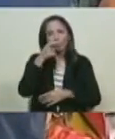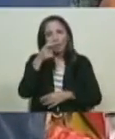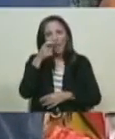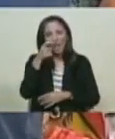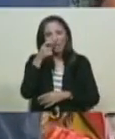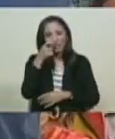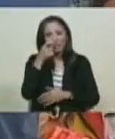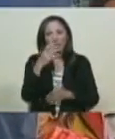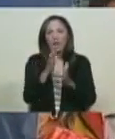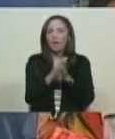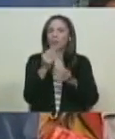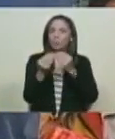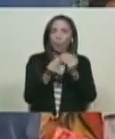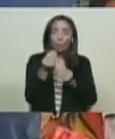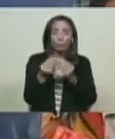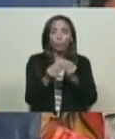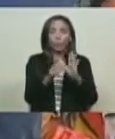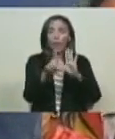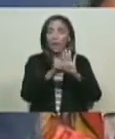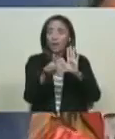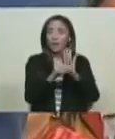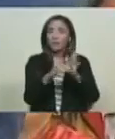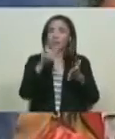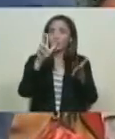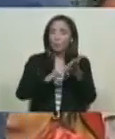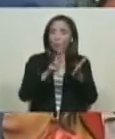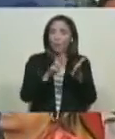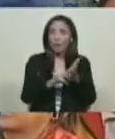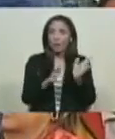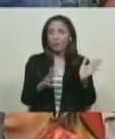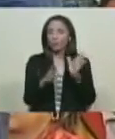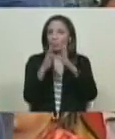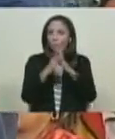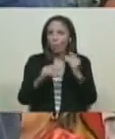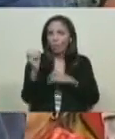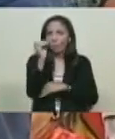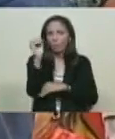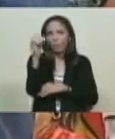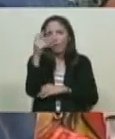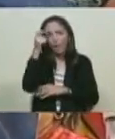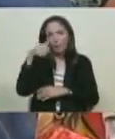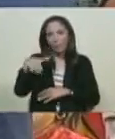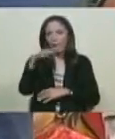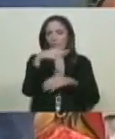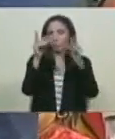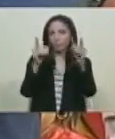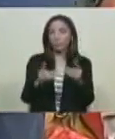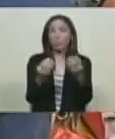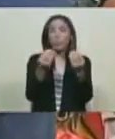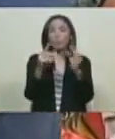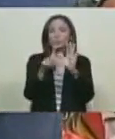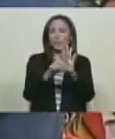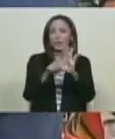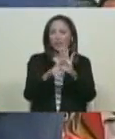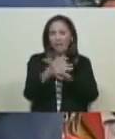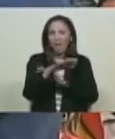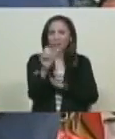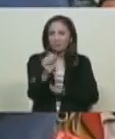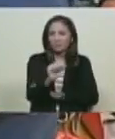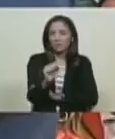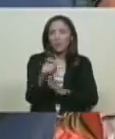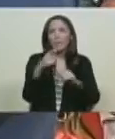permanente en el cumplimiento de las leyes aprobadas a favor del pueblo. Tenemos muchas leyes, camarada,